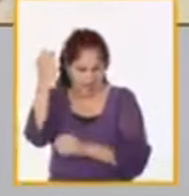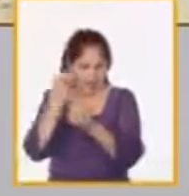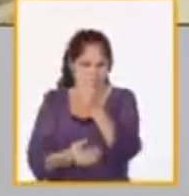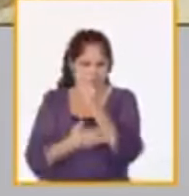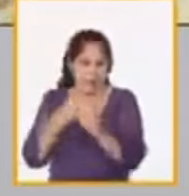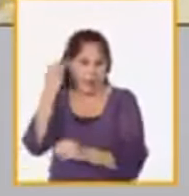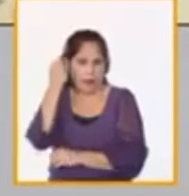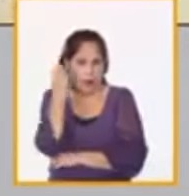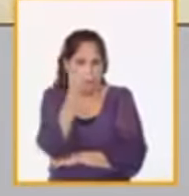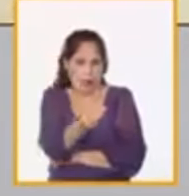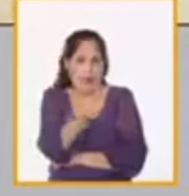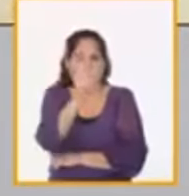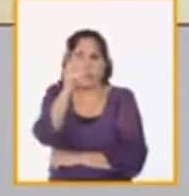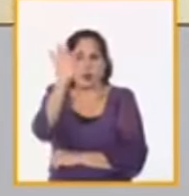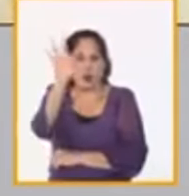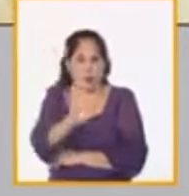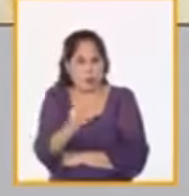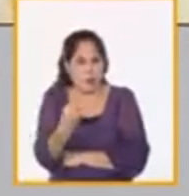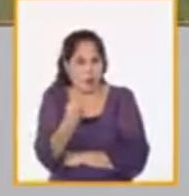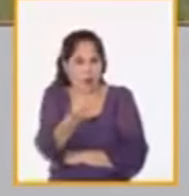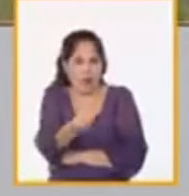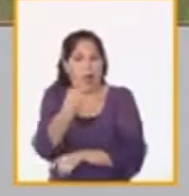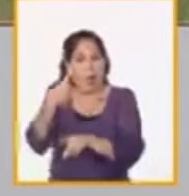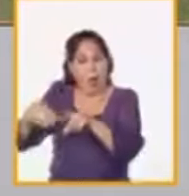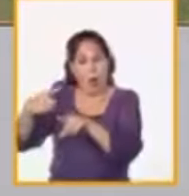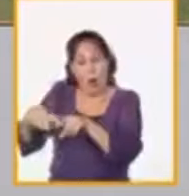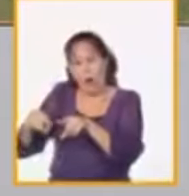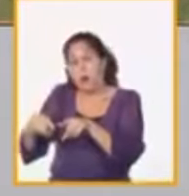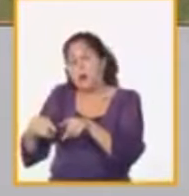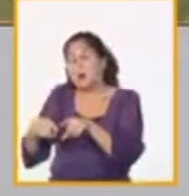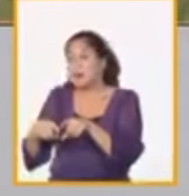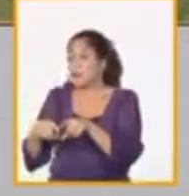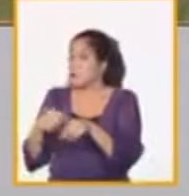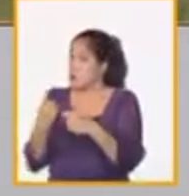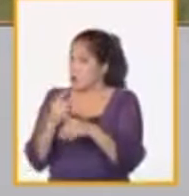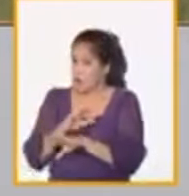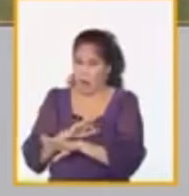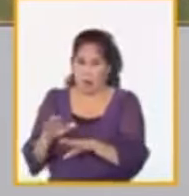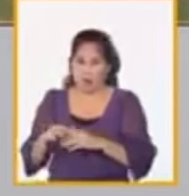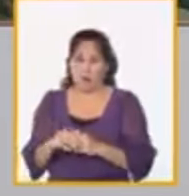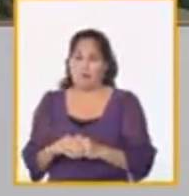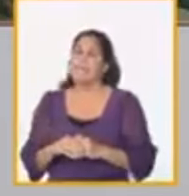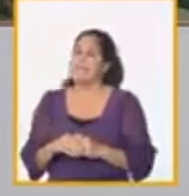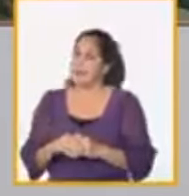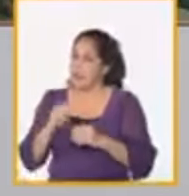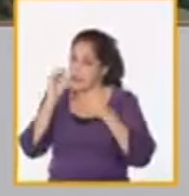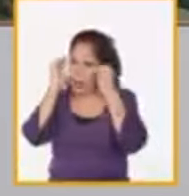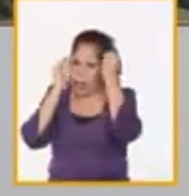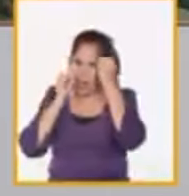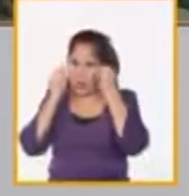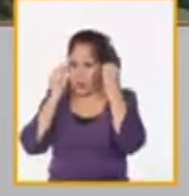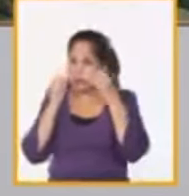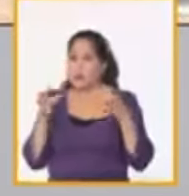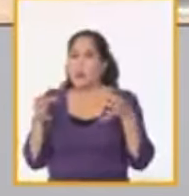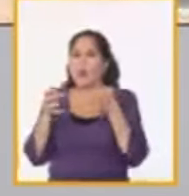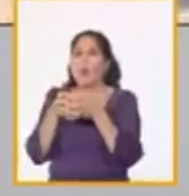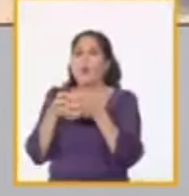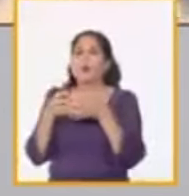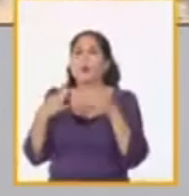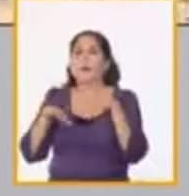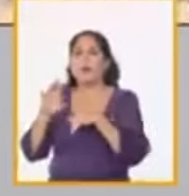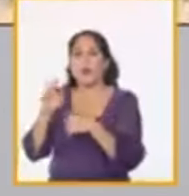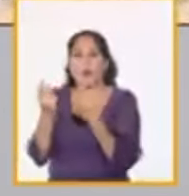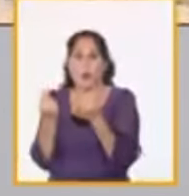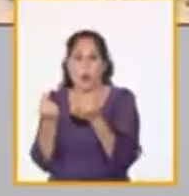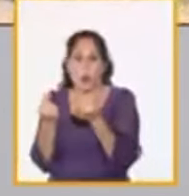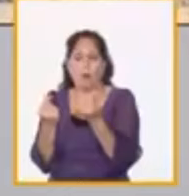presupuesto, el 18%, y los otros que por el nivel de ejecución no hacía falta. Bueno, este análisis nosotros lo hicimos de conjunto con el Ministerio de Economía,